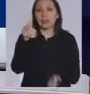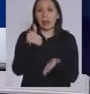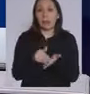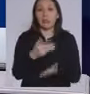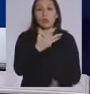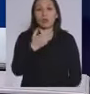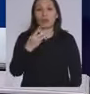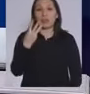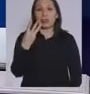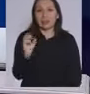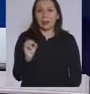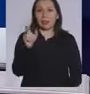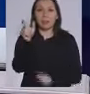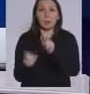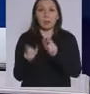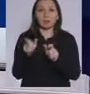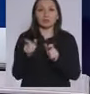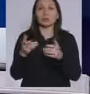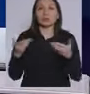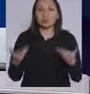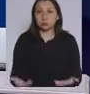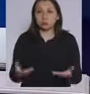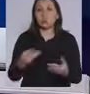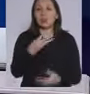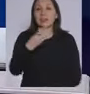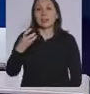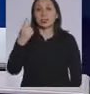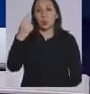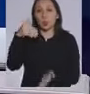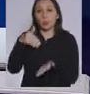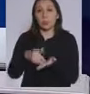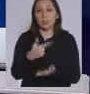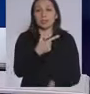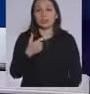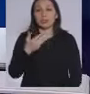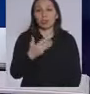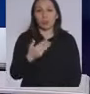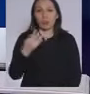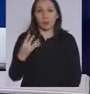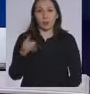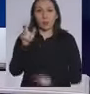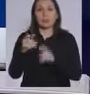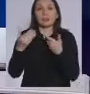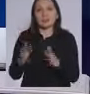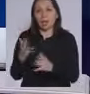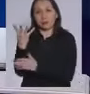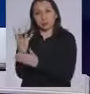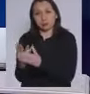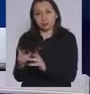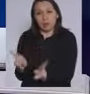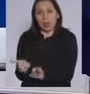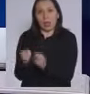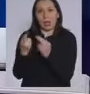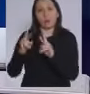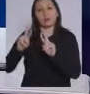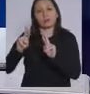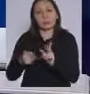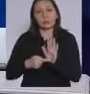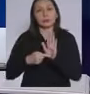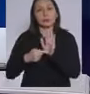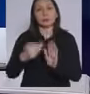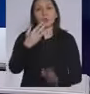novecientos treinta de los cuales 301 mil 794 ya se han recuperado representando